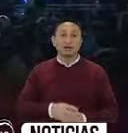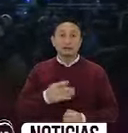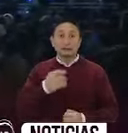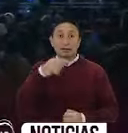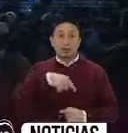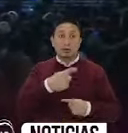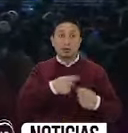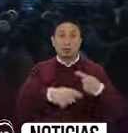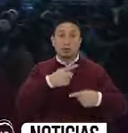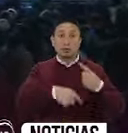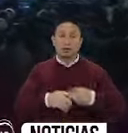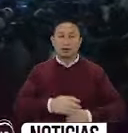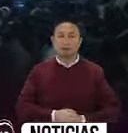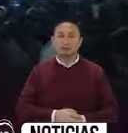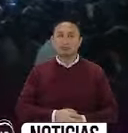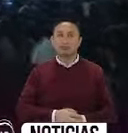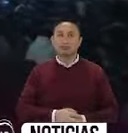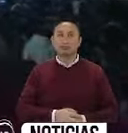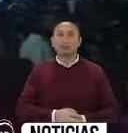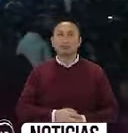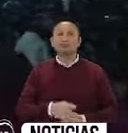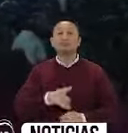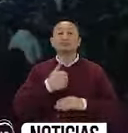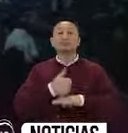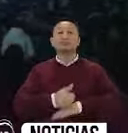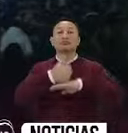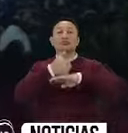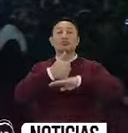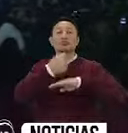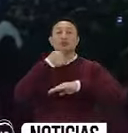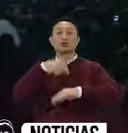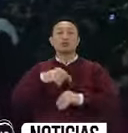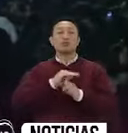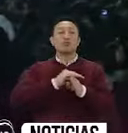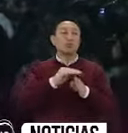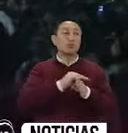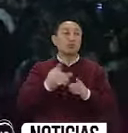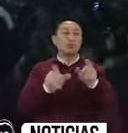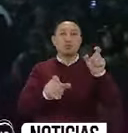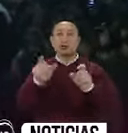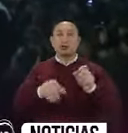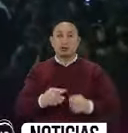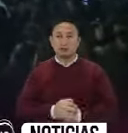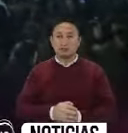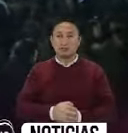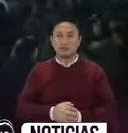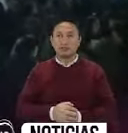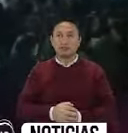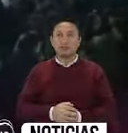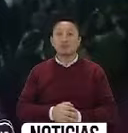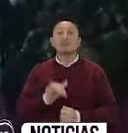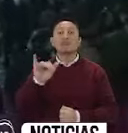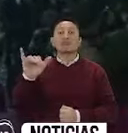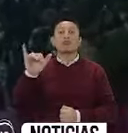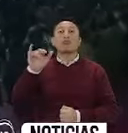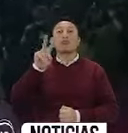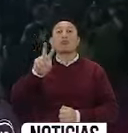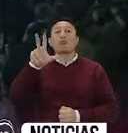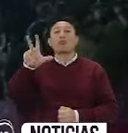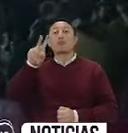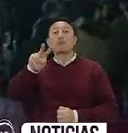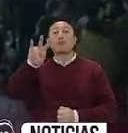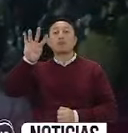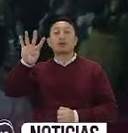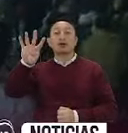en este evento. Además, las autoridades hicieron la invitación a la ciudadanía para que este sábado 23 y